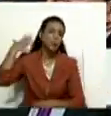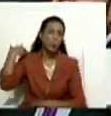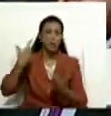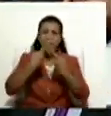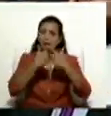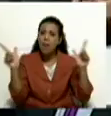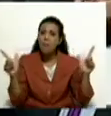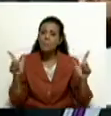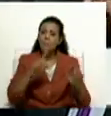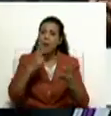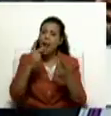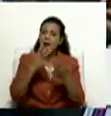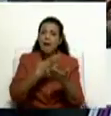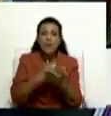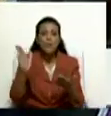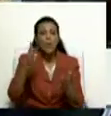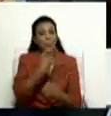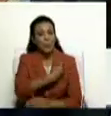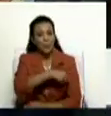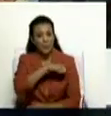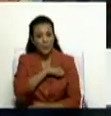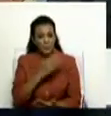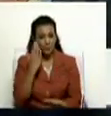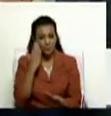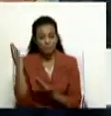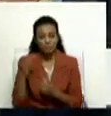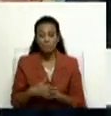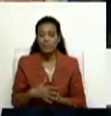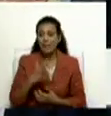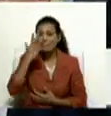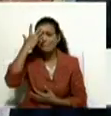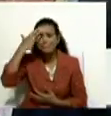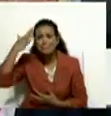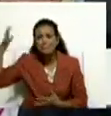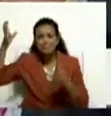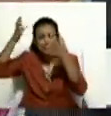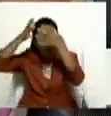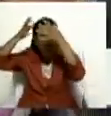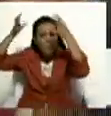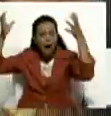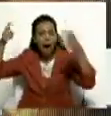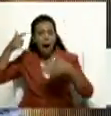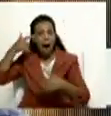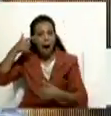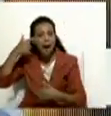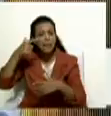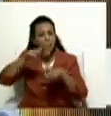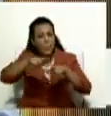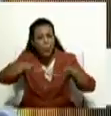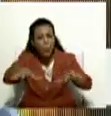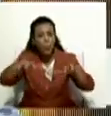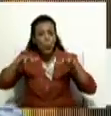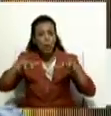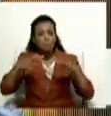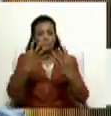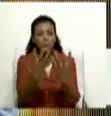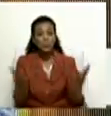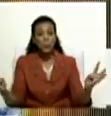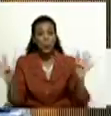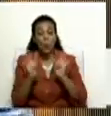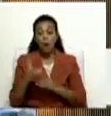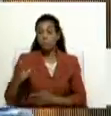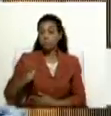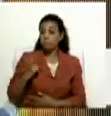independencia de Venezuela esto es un sueño para muchos porteños que hemos visto reivindicado